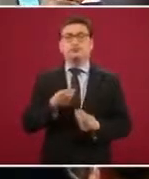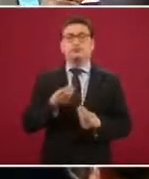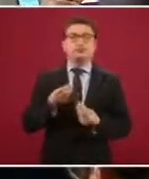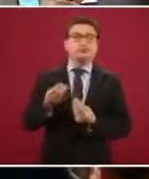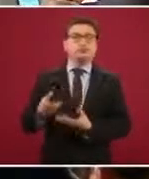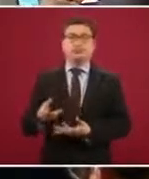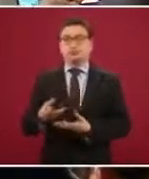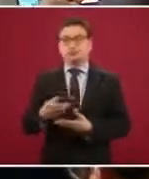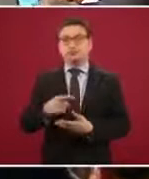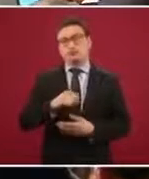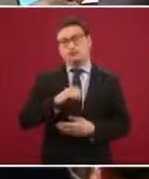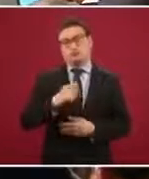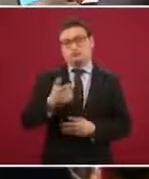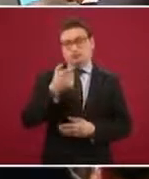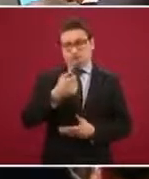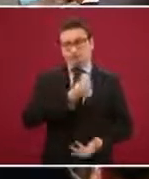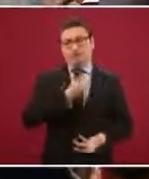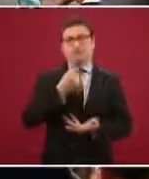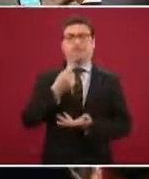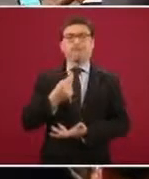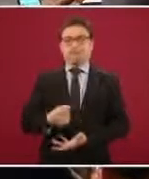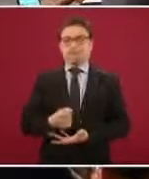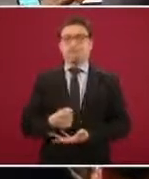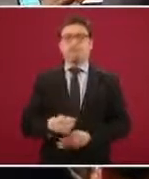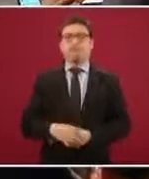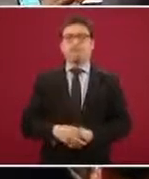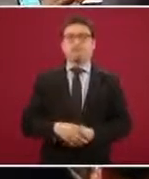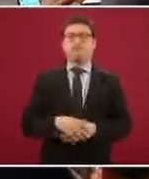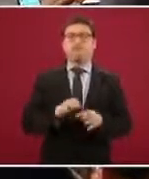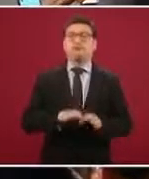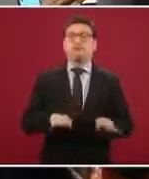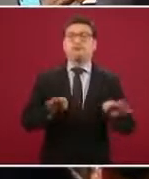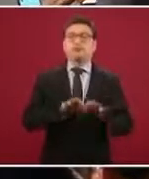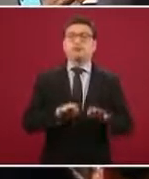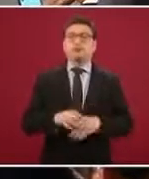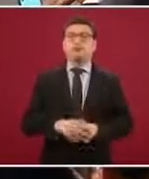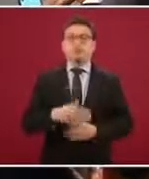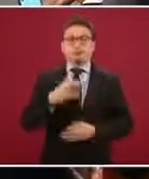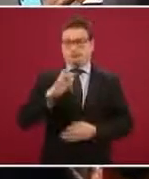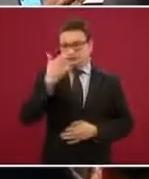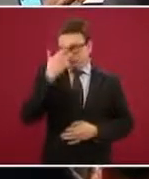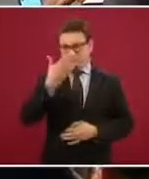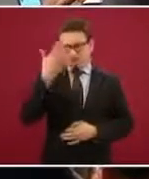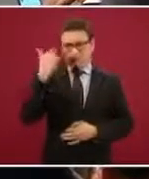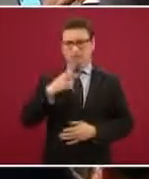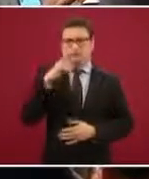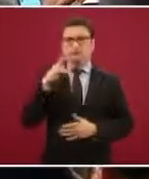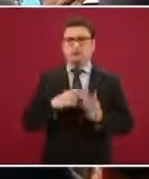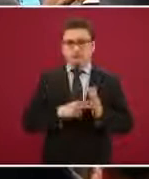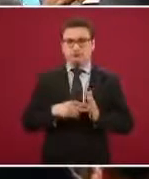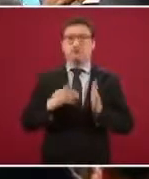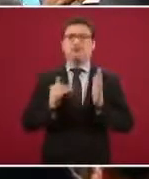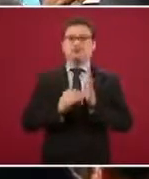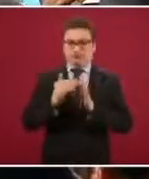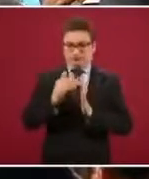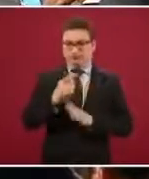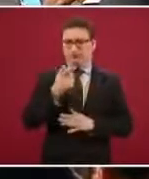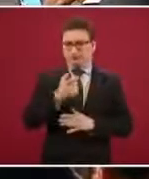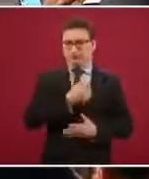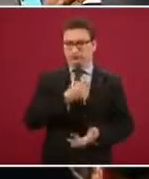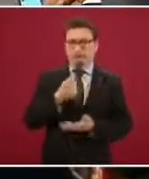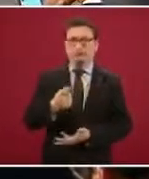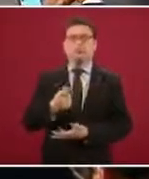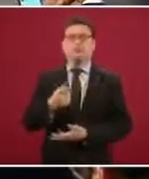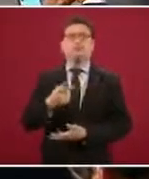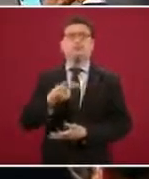otra cantidad considerable se acuerdan que entregaron dos mil millones pero es un